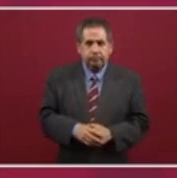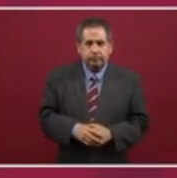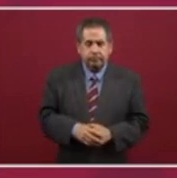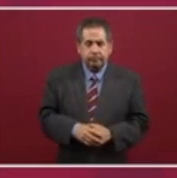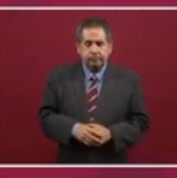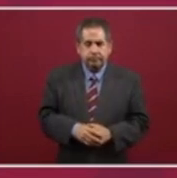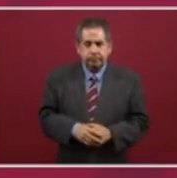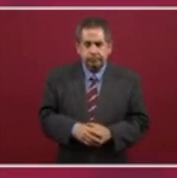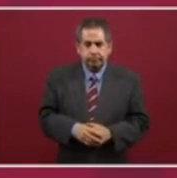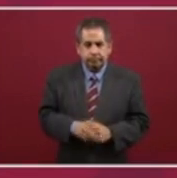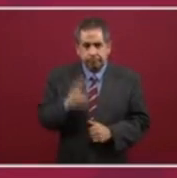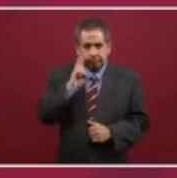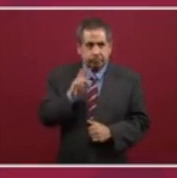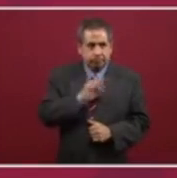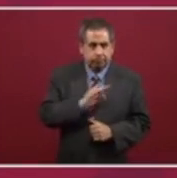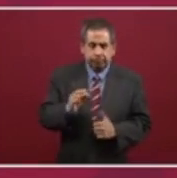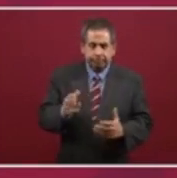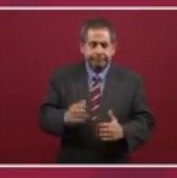puedan